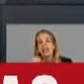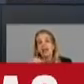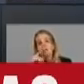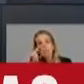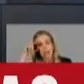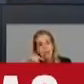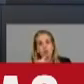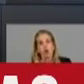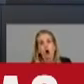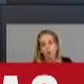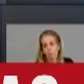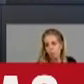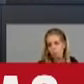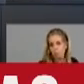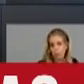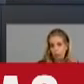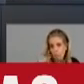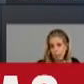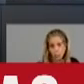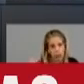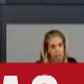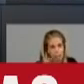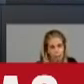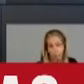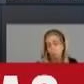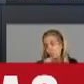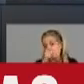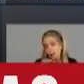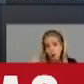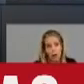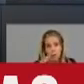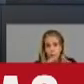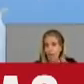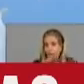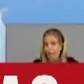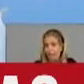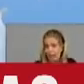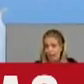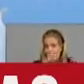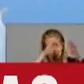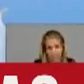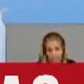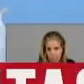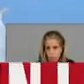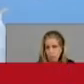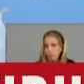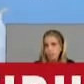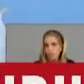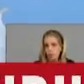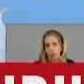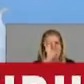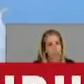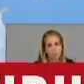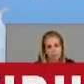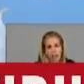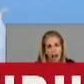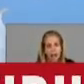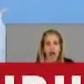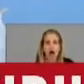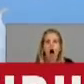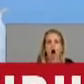error flexibilizar. Ahora, dicho esto y haciendo esta crítica, sí tengo que decir que del comienzo de marzo,